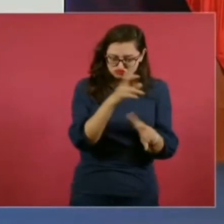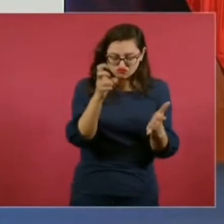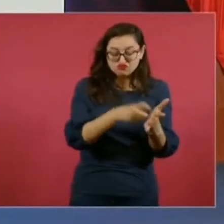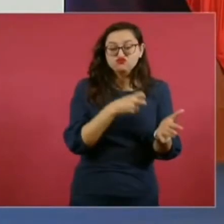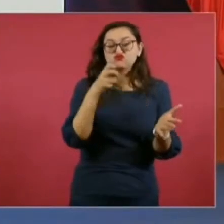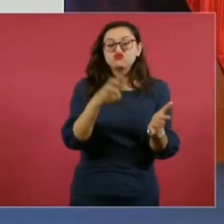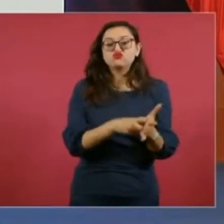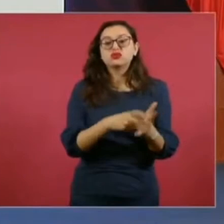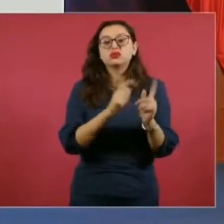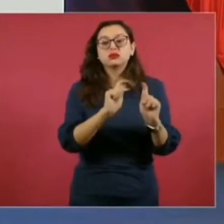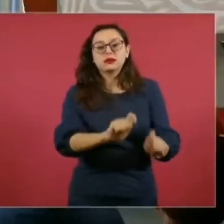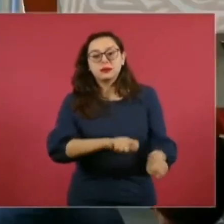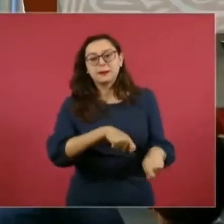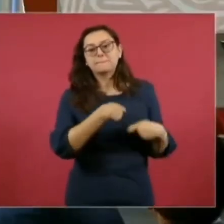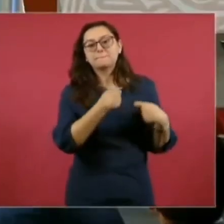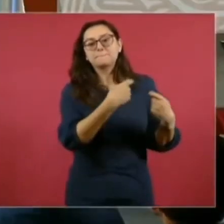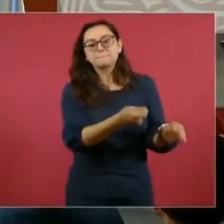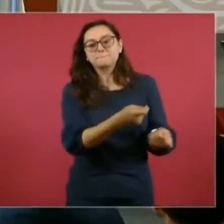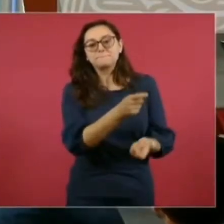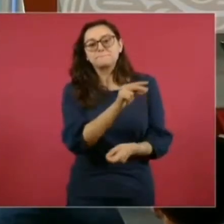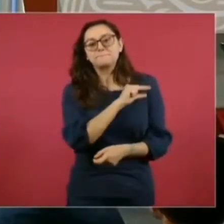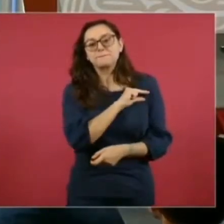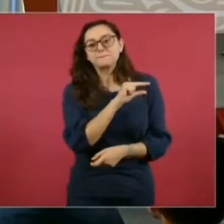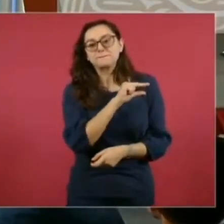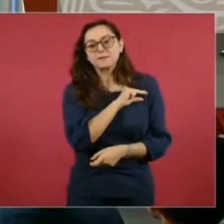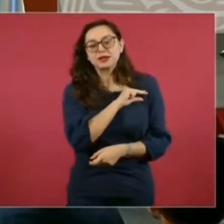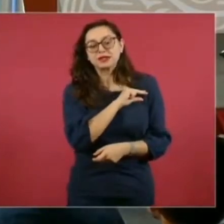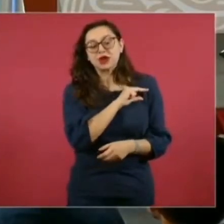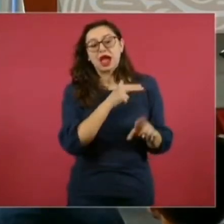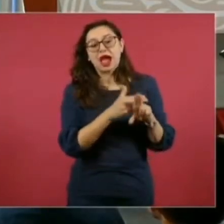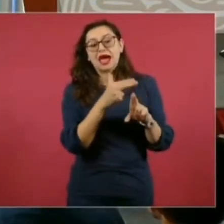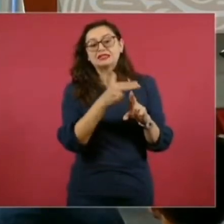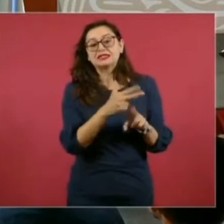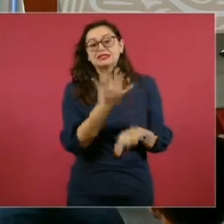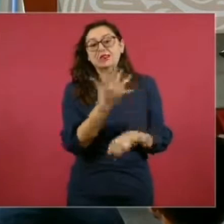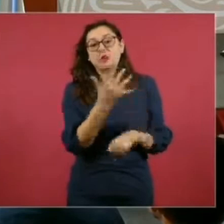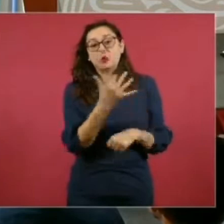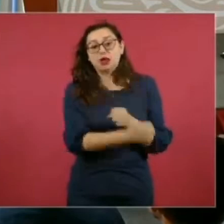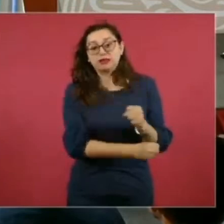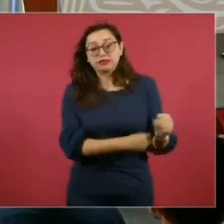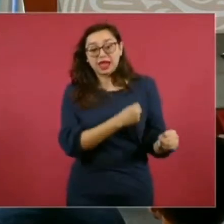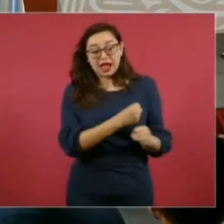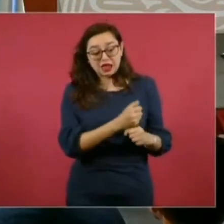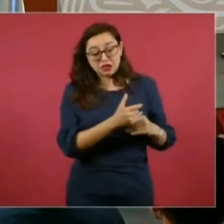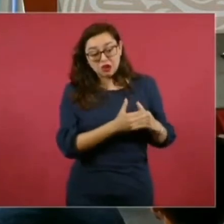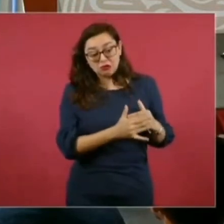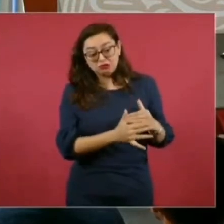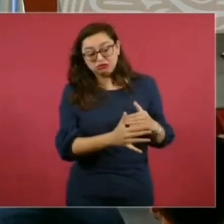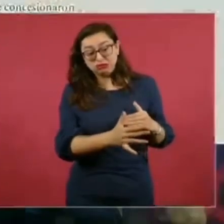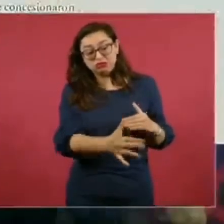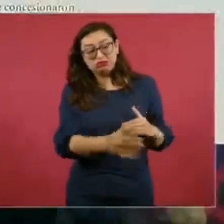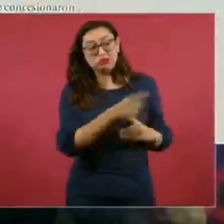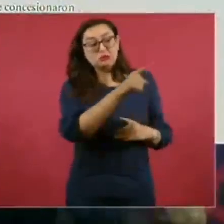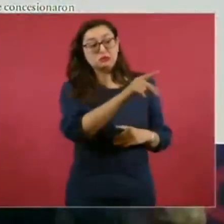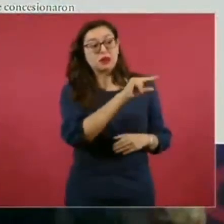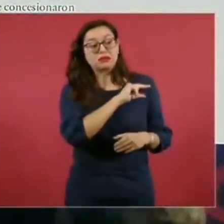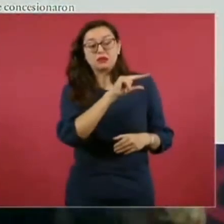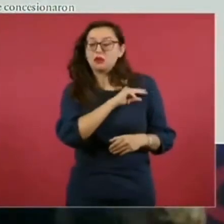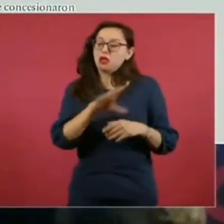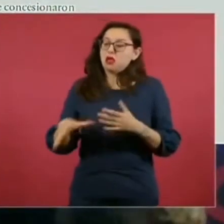para entregar concesiones a particulares hasta por 50 años para la explotación de oro, plata y